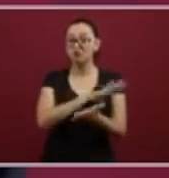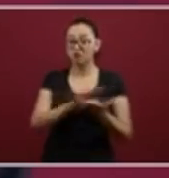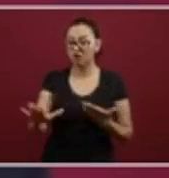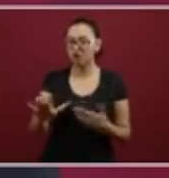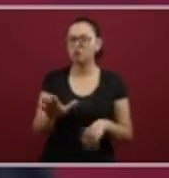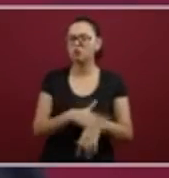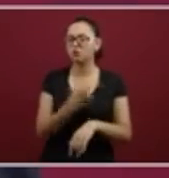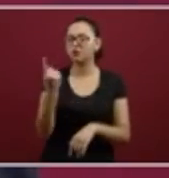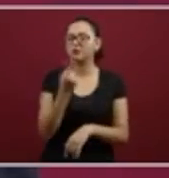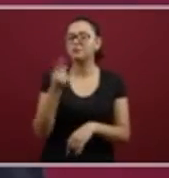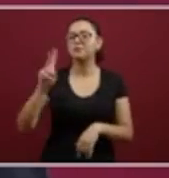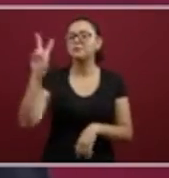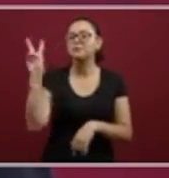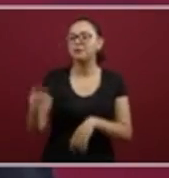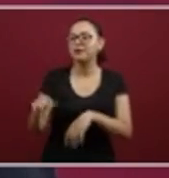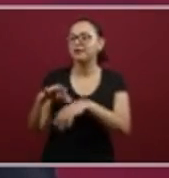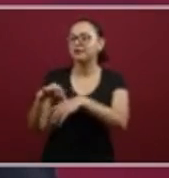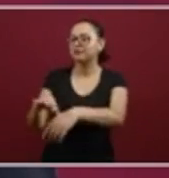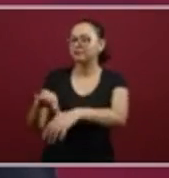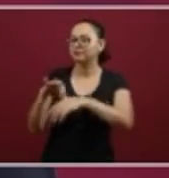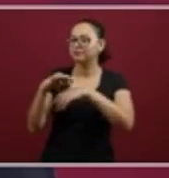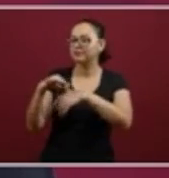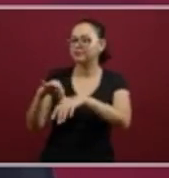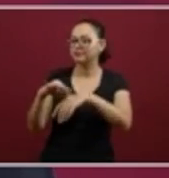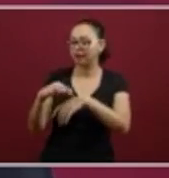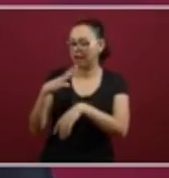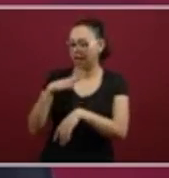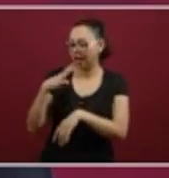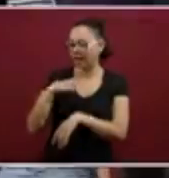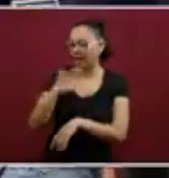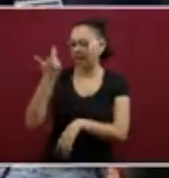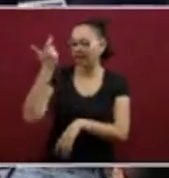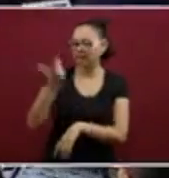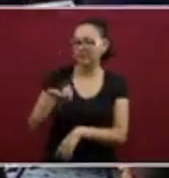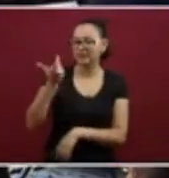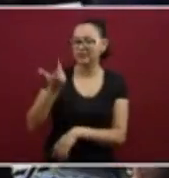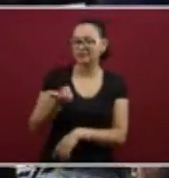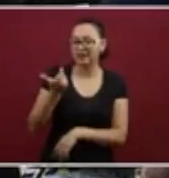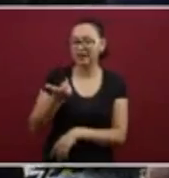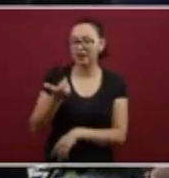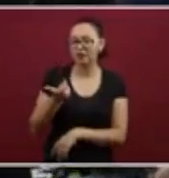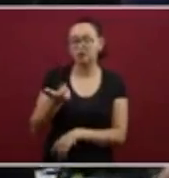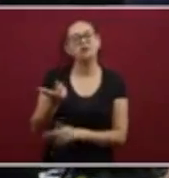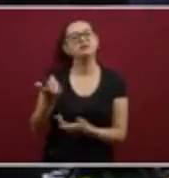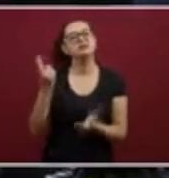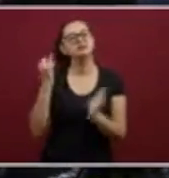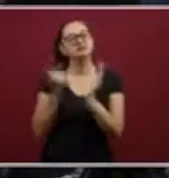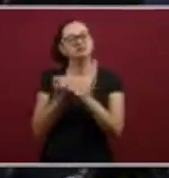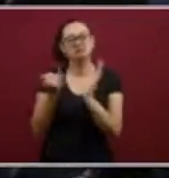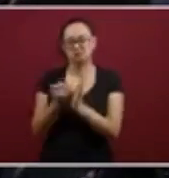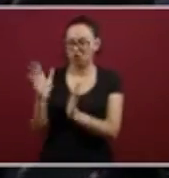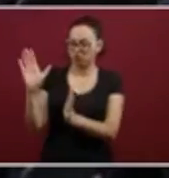viendo en la recaudación. Si estás recaudando más,